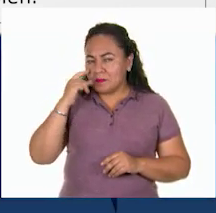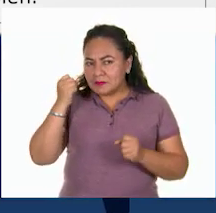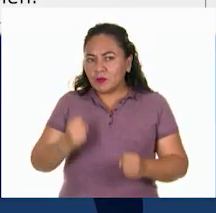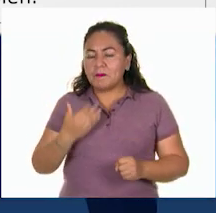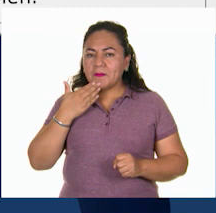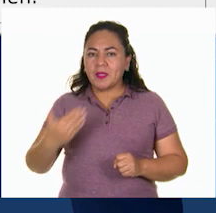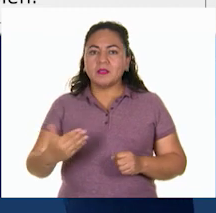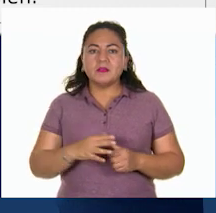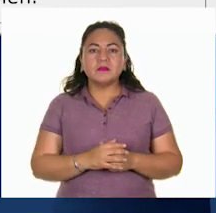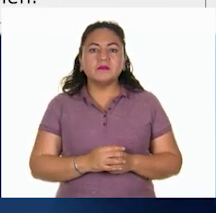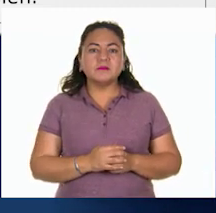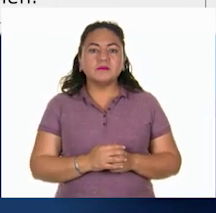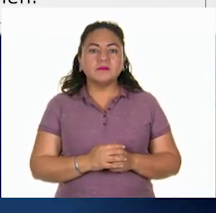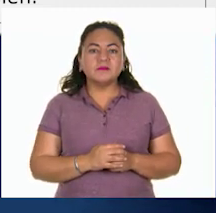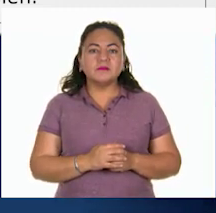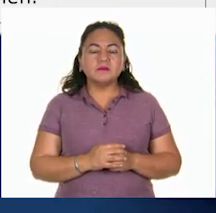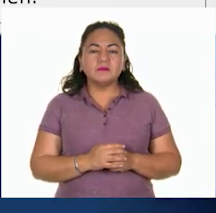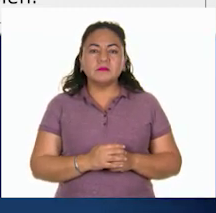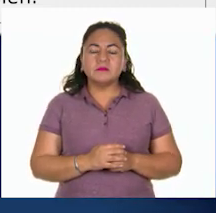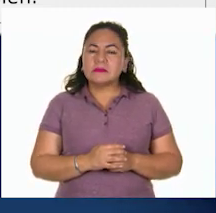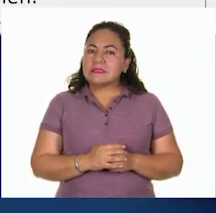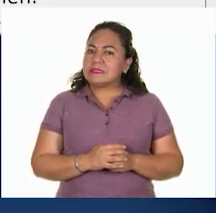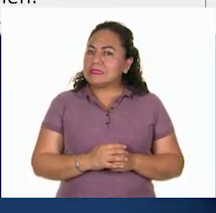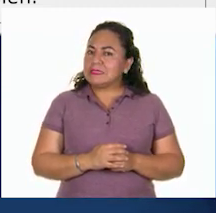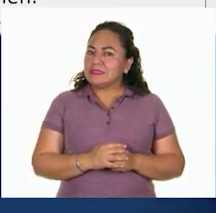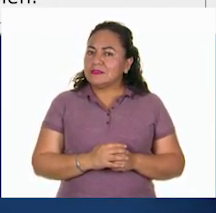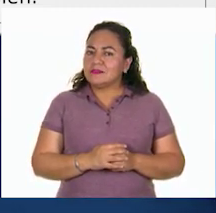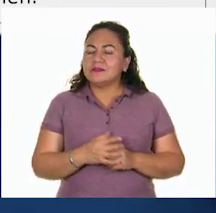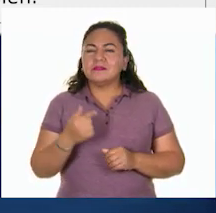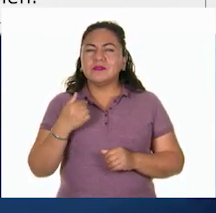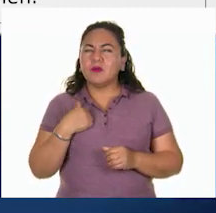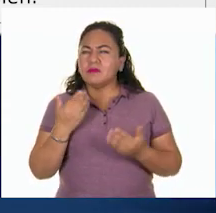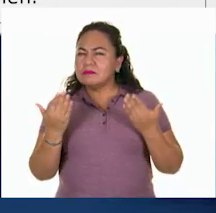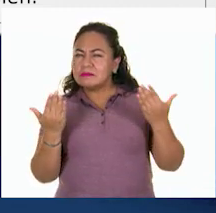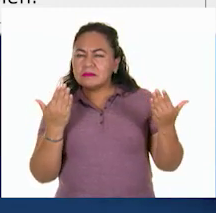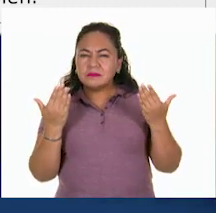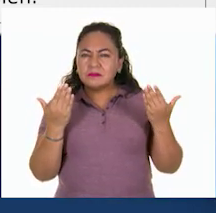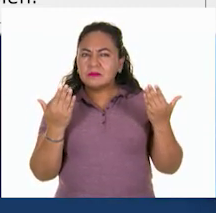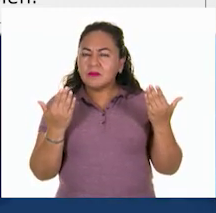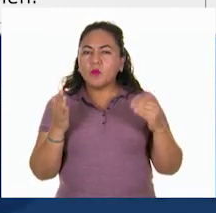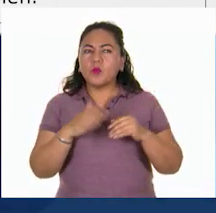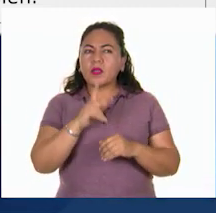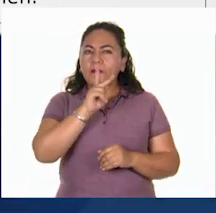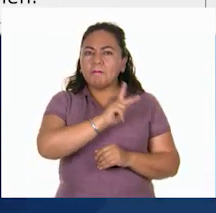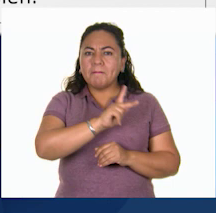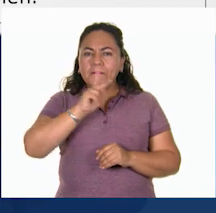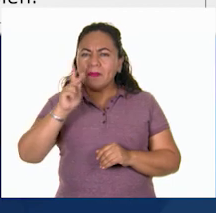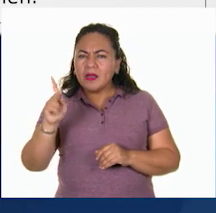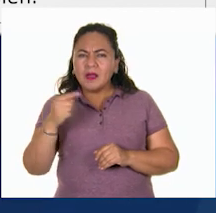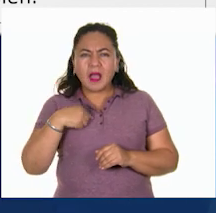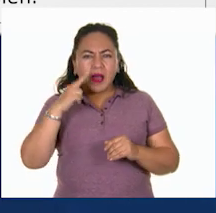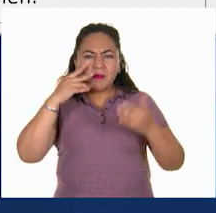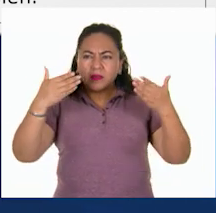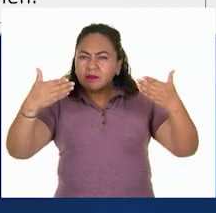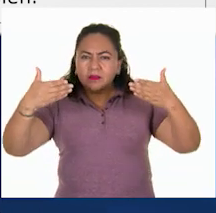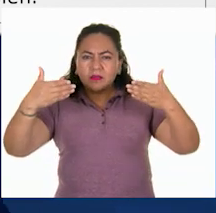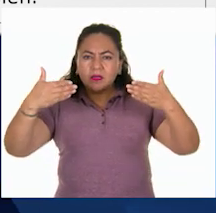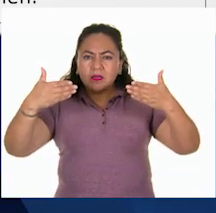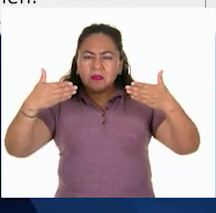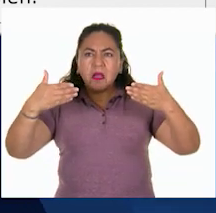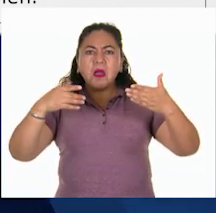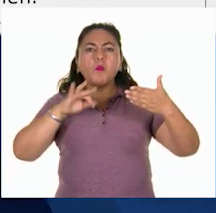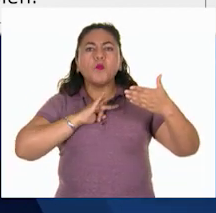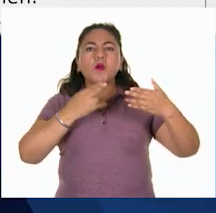Ay, pues no me guío por los nombres o los guiones porque ambos tipos de texto pueden